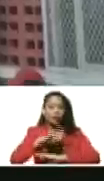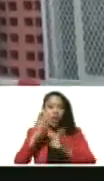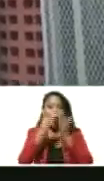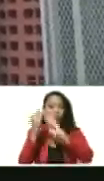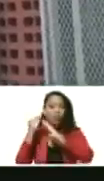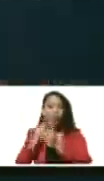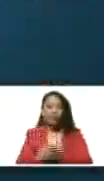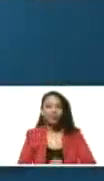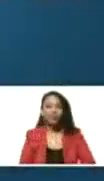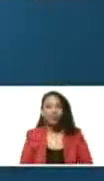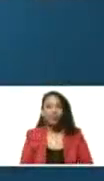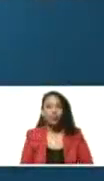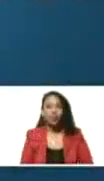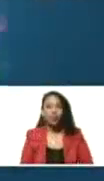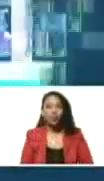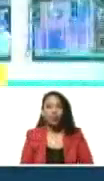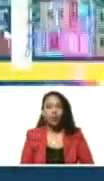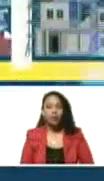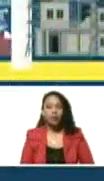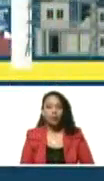comunidad.